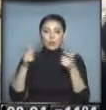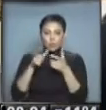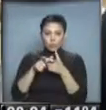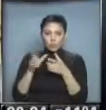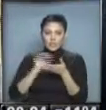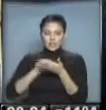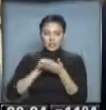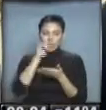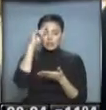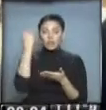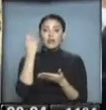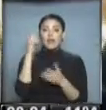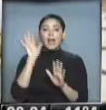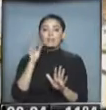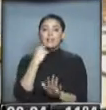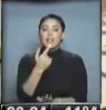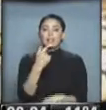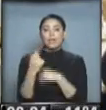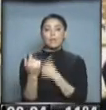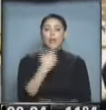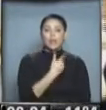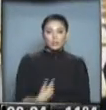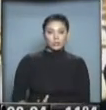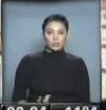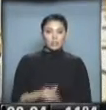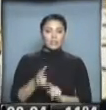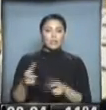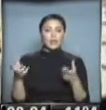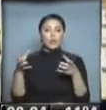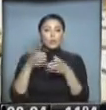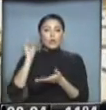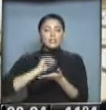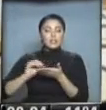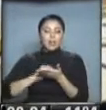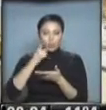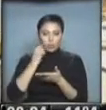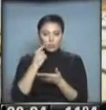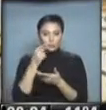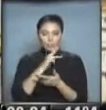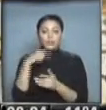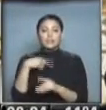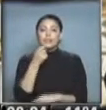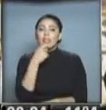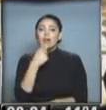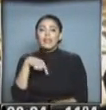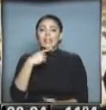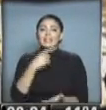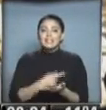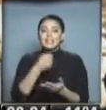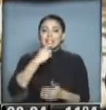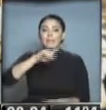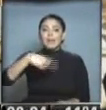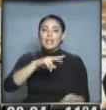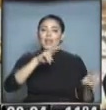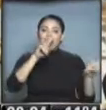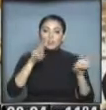del Senado Nacional por decisión del Poder Ejecutivo. Y además los senadores en el día de hoy van a resolver si van a incluir para el temario de